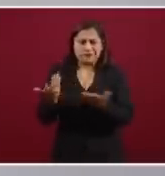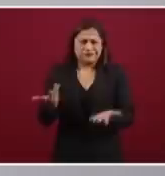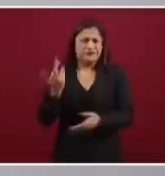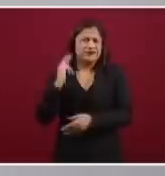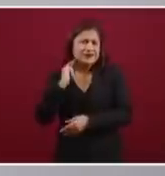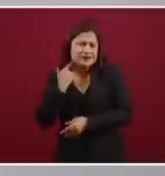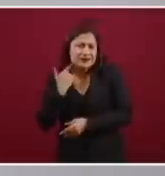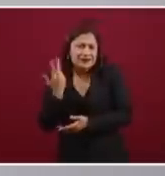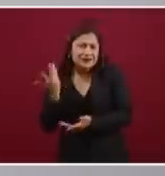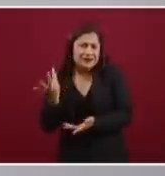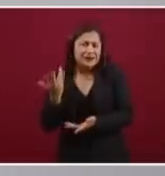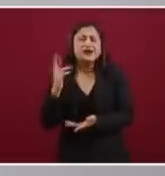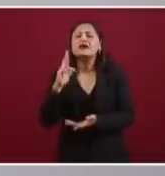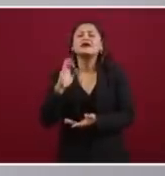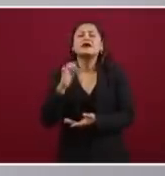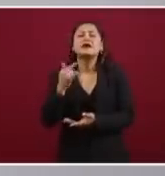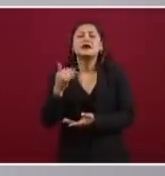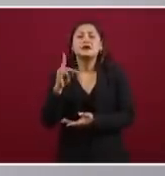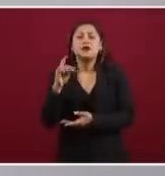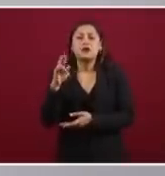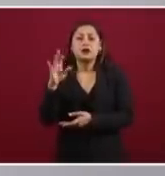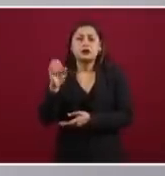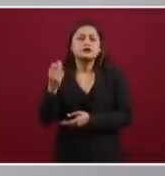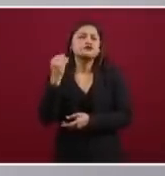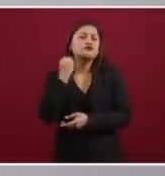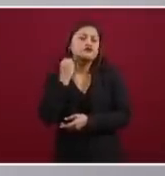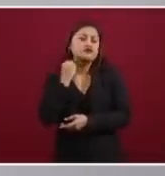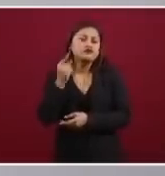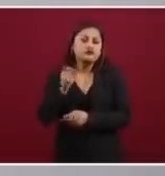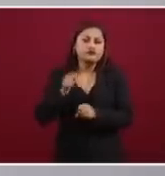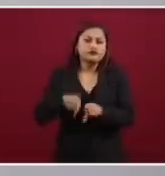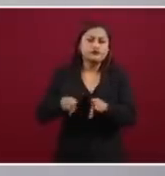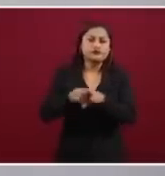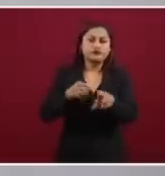Regidores, y que para